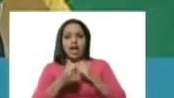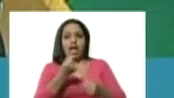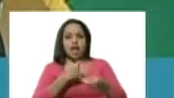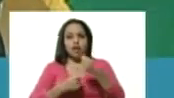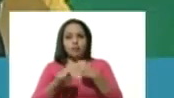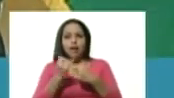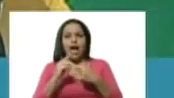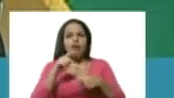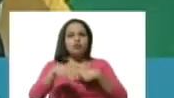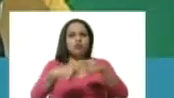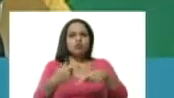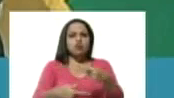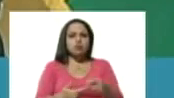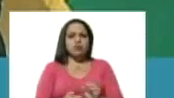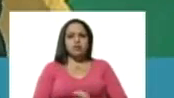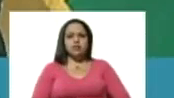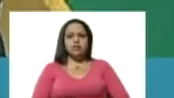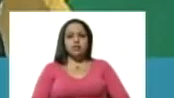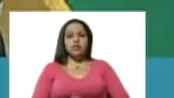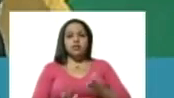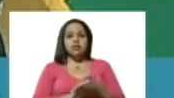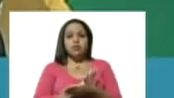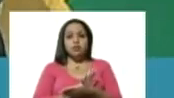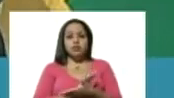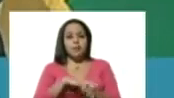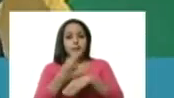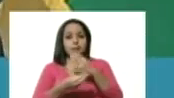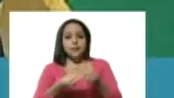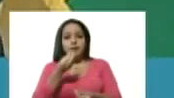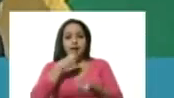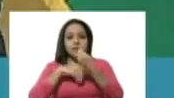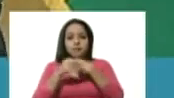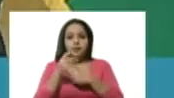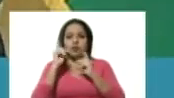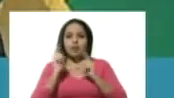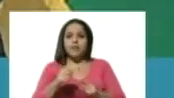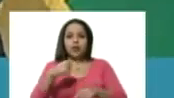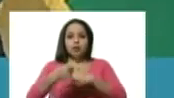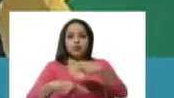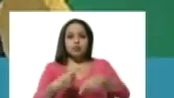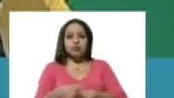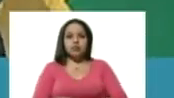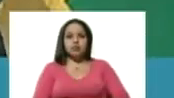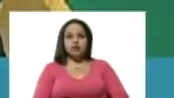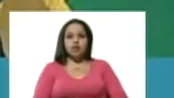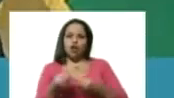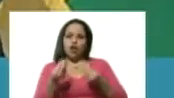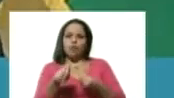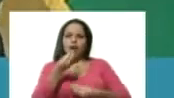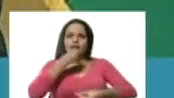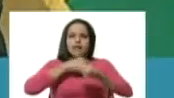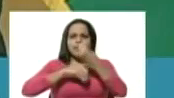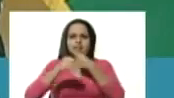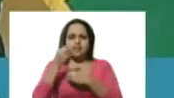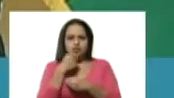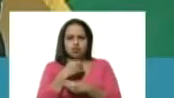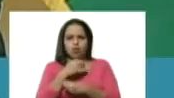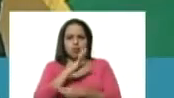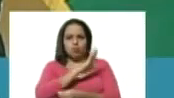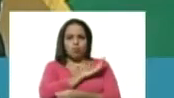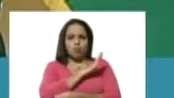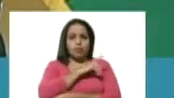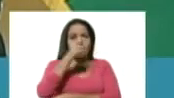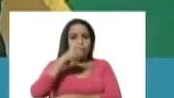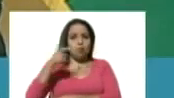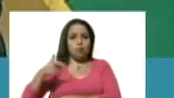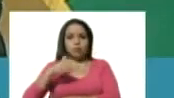fundamental, que es la afectación de la producción de alimentos y, en consecuencia, de la alimentación, de la nutrición de los